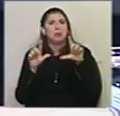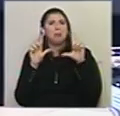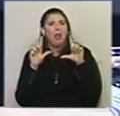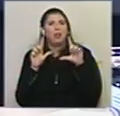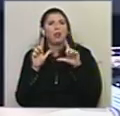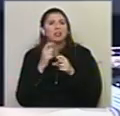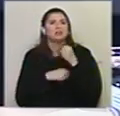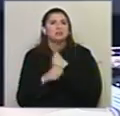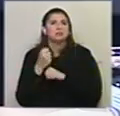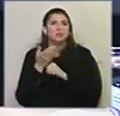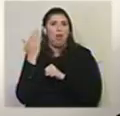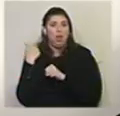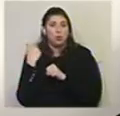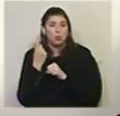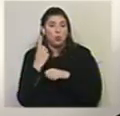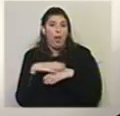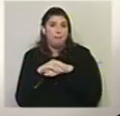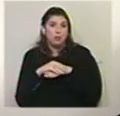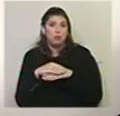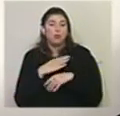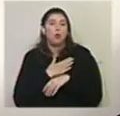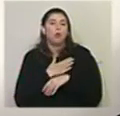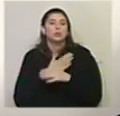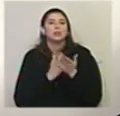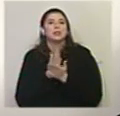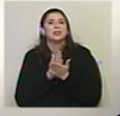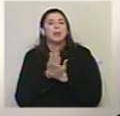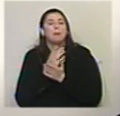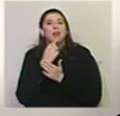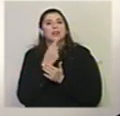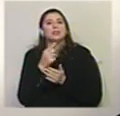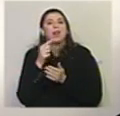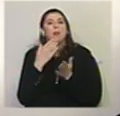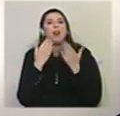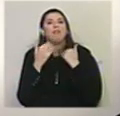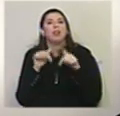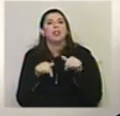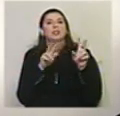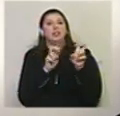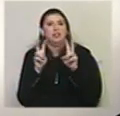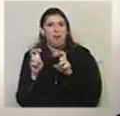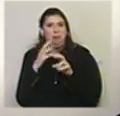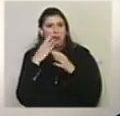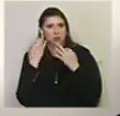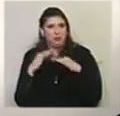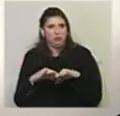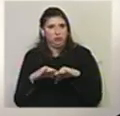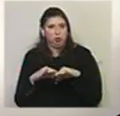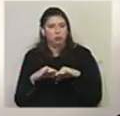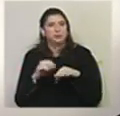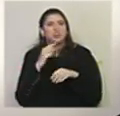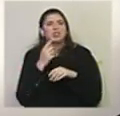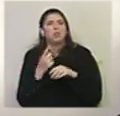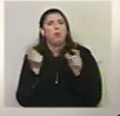años un amigo muy querido siempre utilizaba para hablar de este tema específicamente. Él decía, hemos perdido